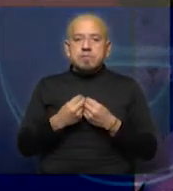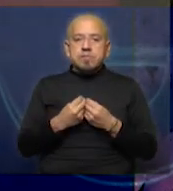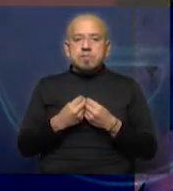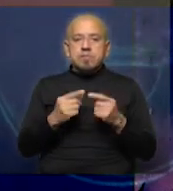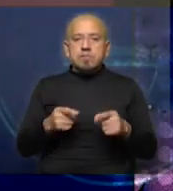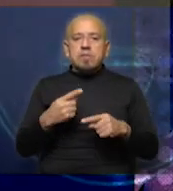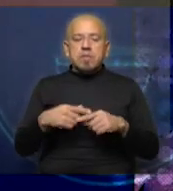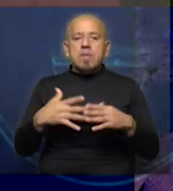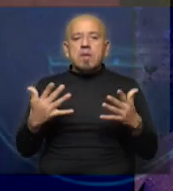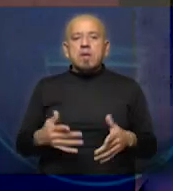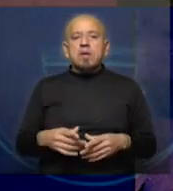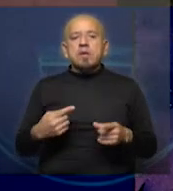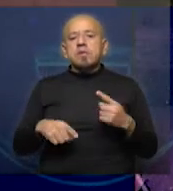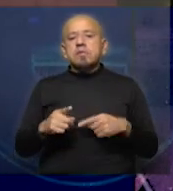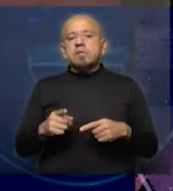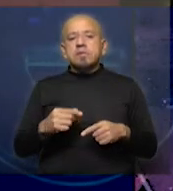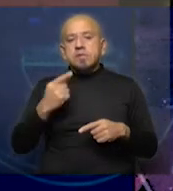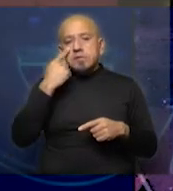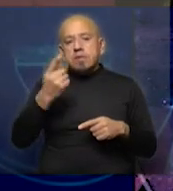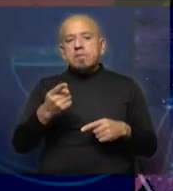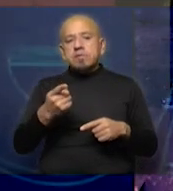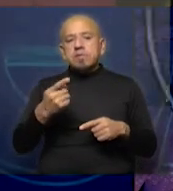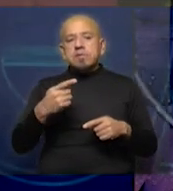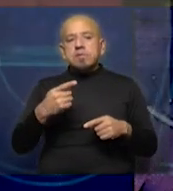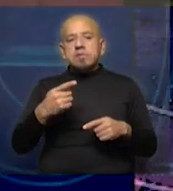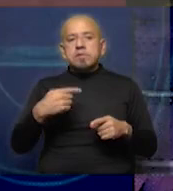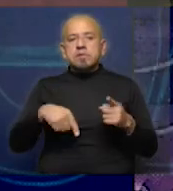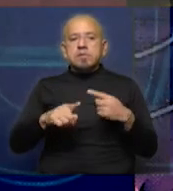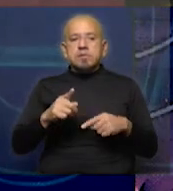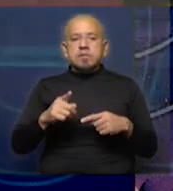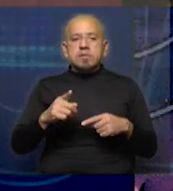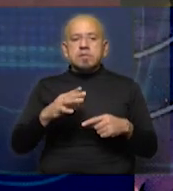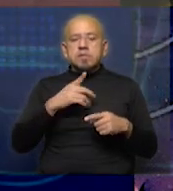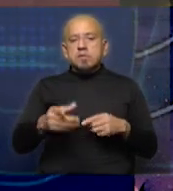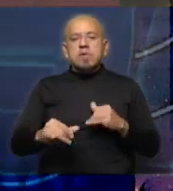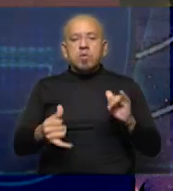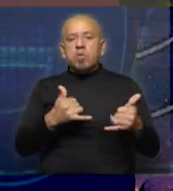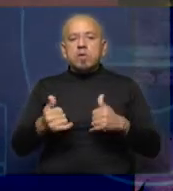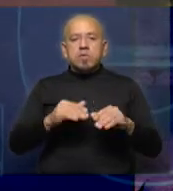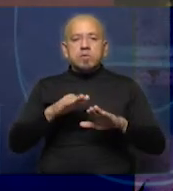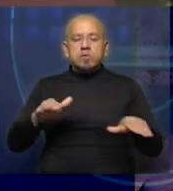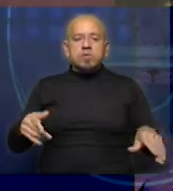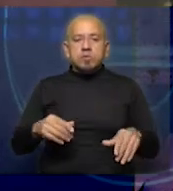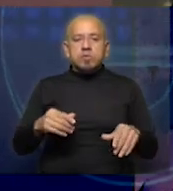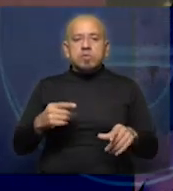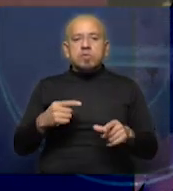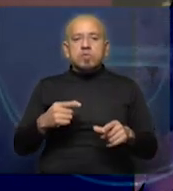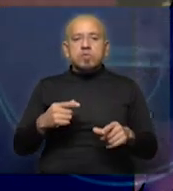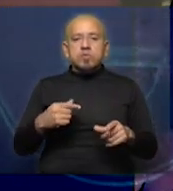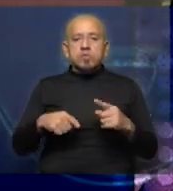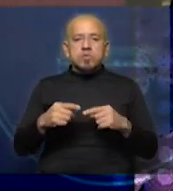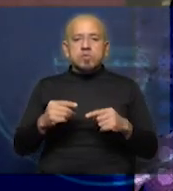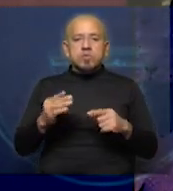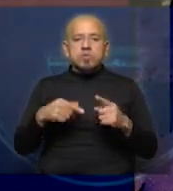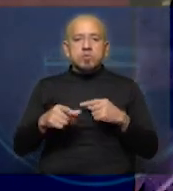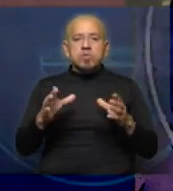fiesta en esta sala qué van a qué vamos a ver arriba del escenario también bajan a a jugar con los niños con la familia venimos con toda la banda O